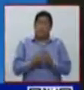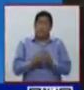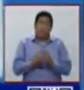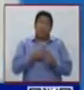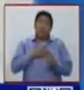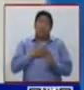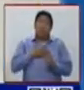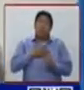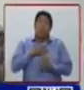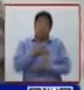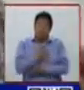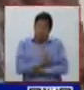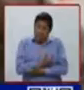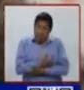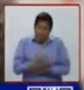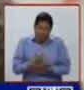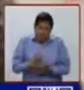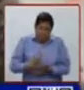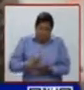convulsionando,